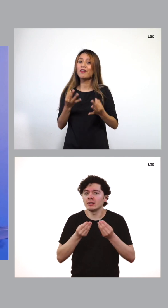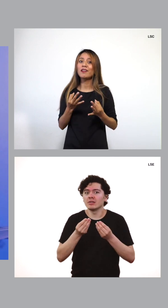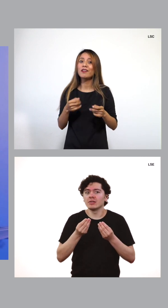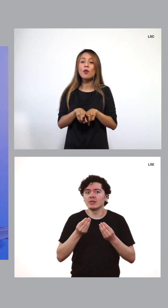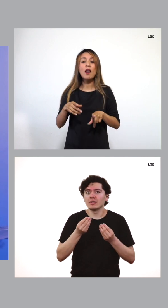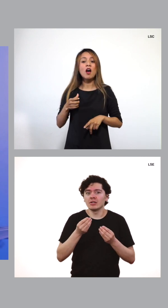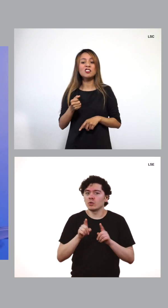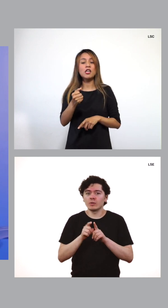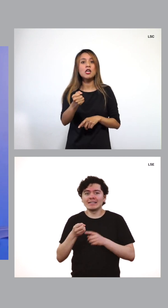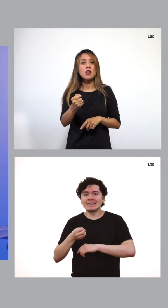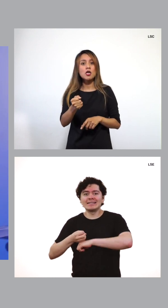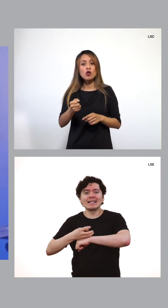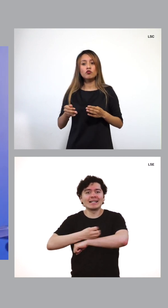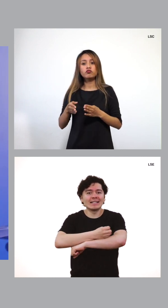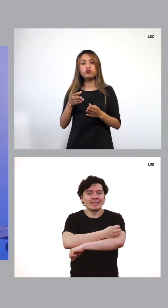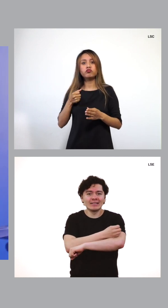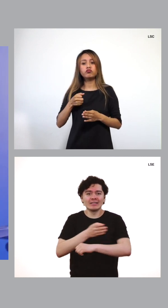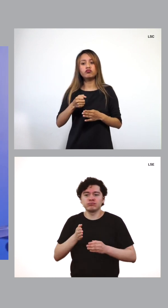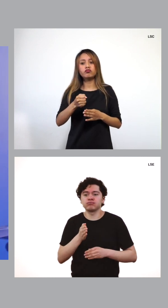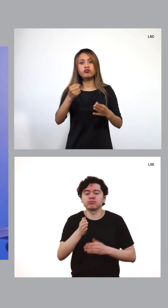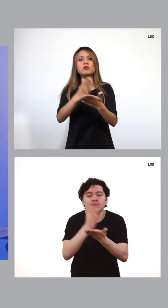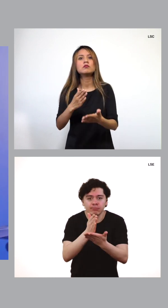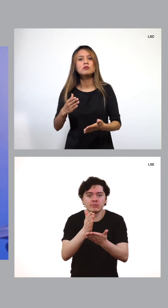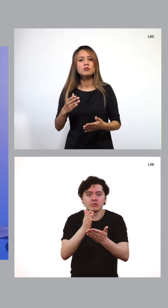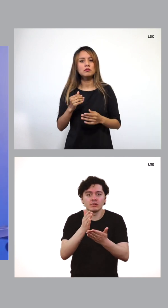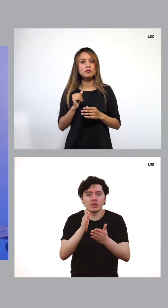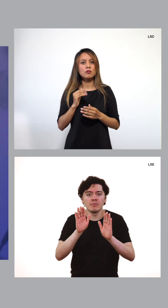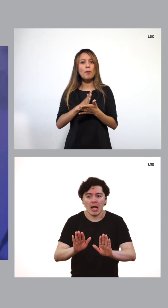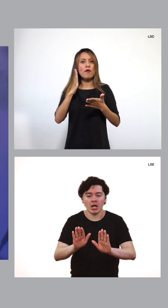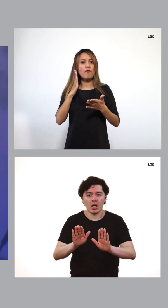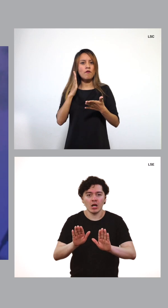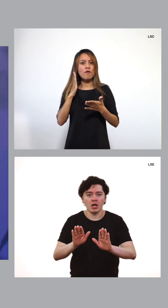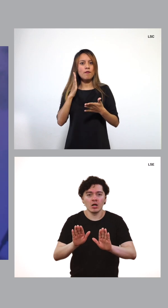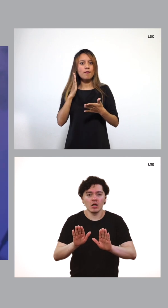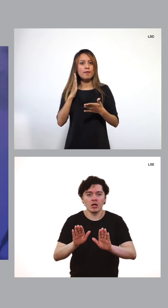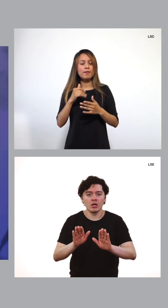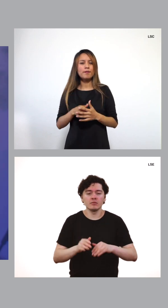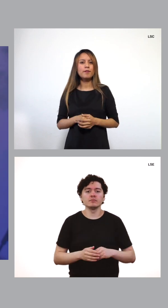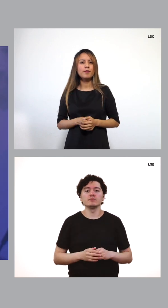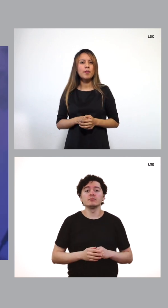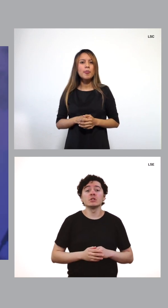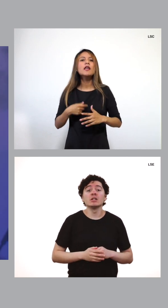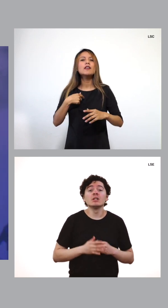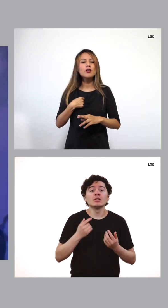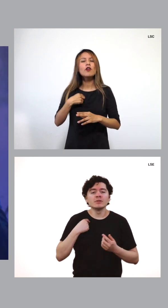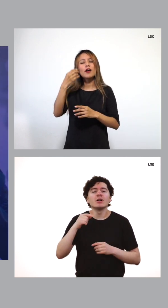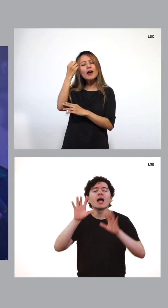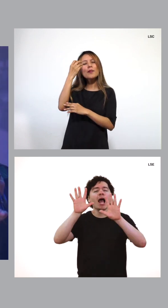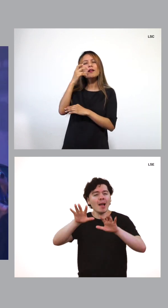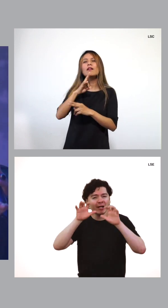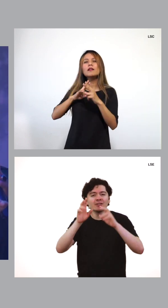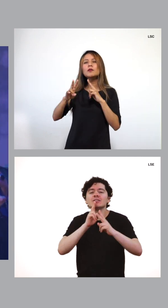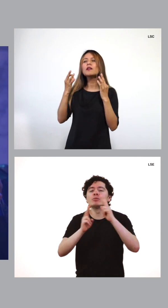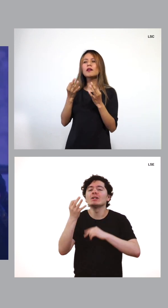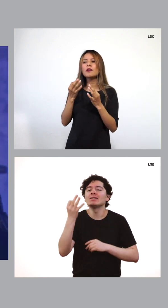movimiento, son capaces de frenar una vida. Pero he aprendido que esta es mi respuesta. Si